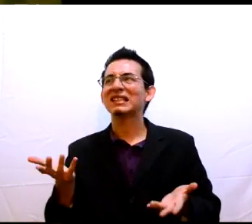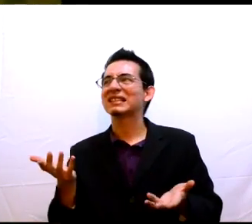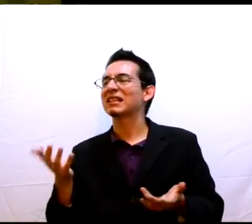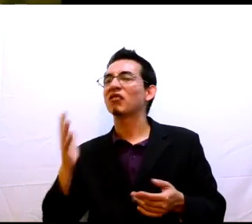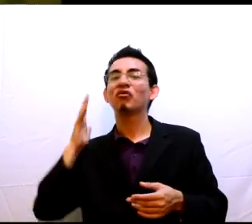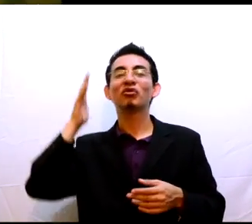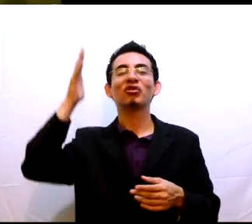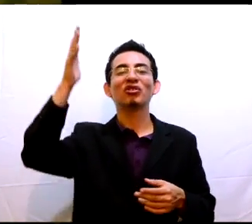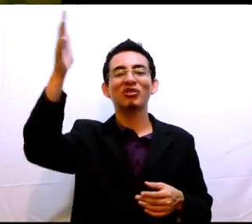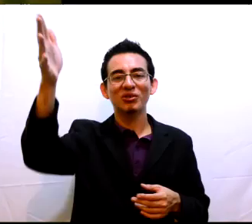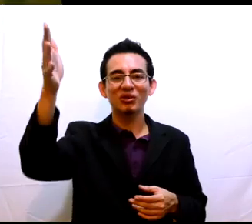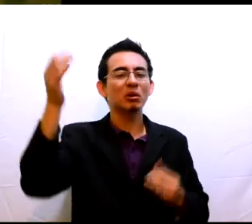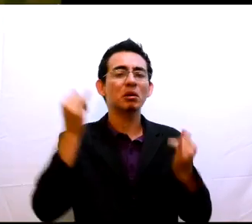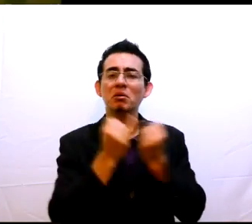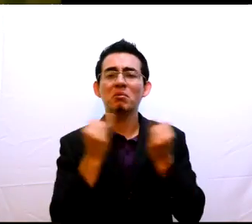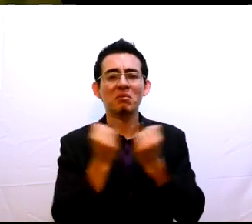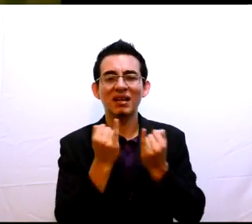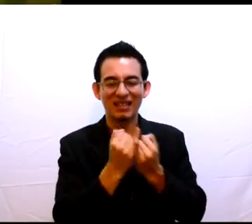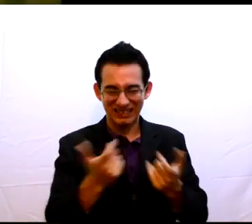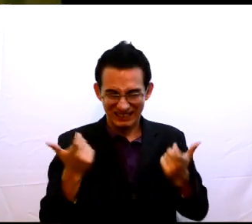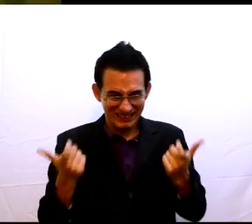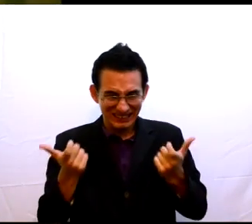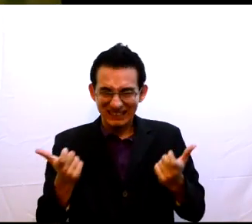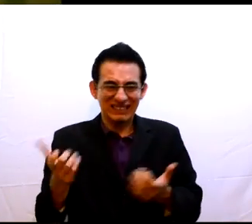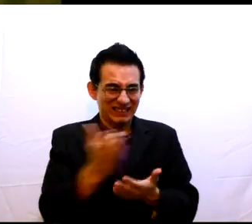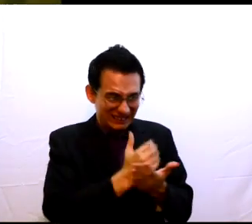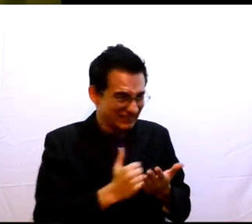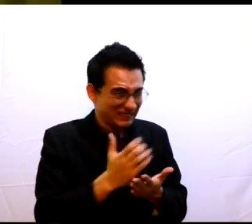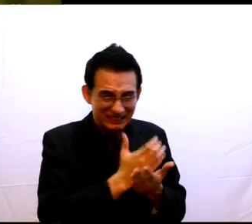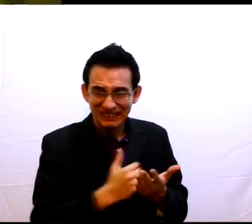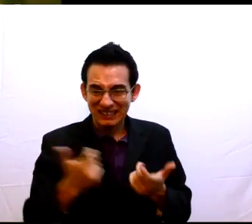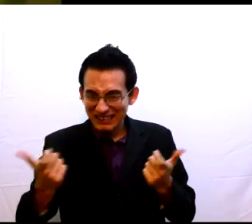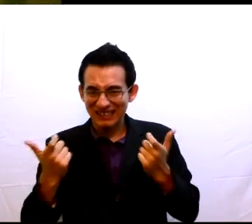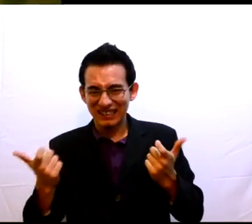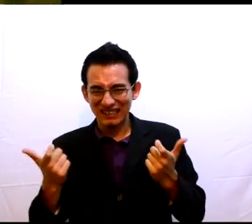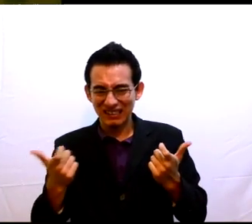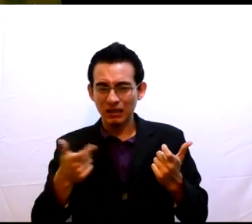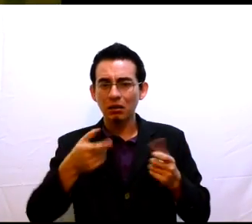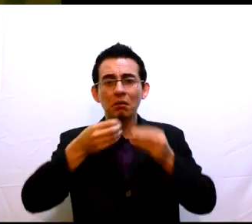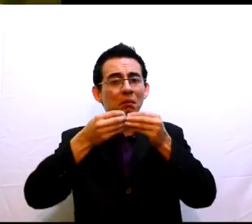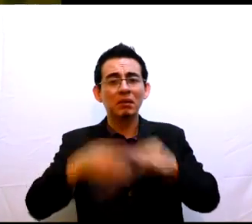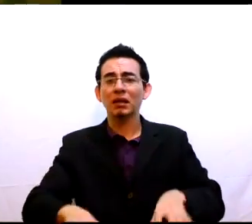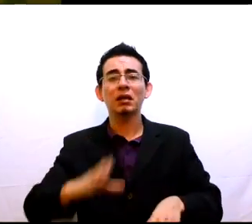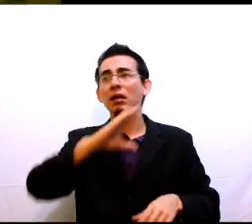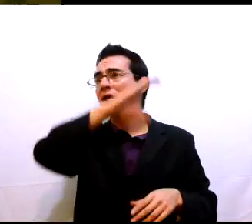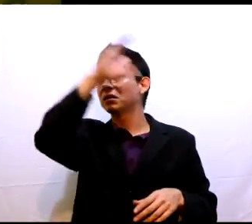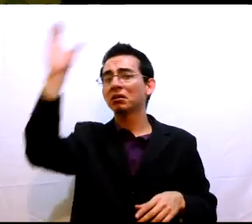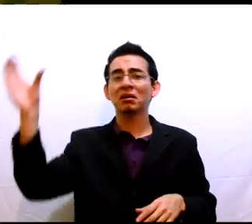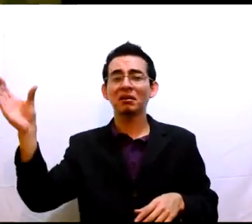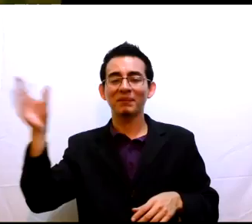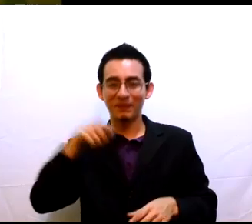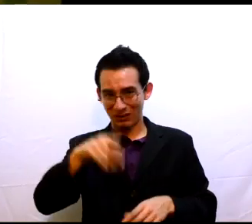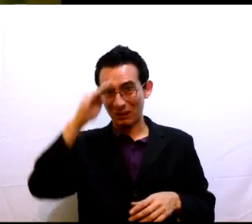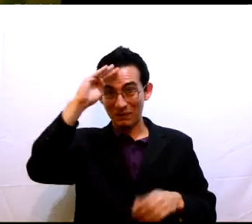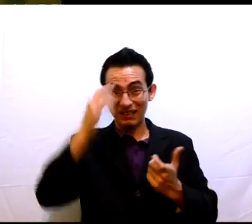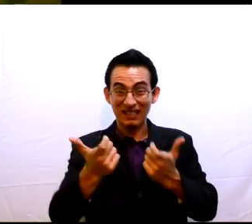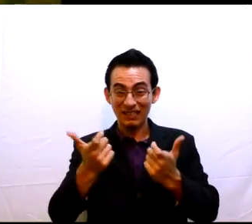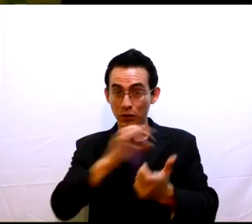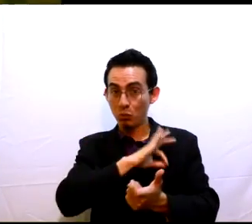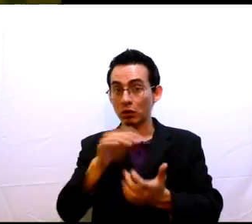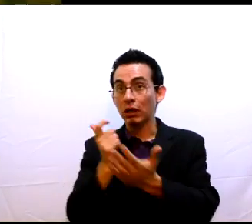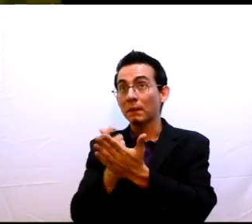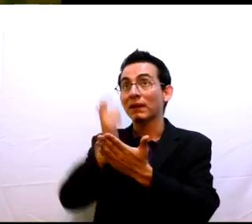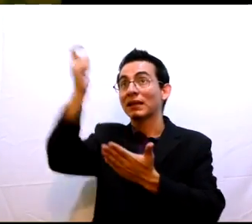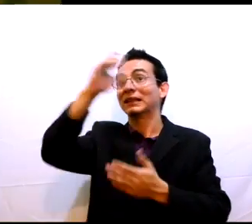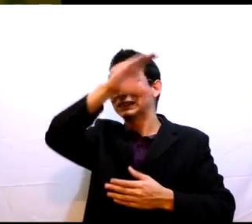la avaricia de ese hombre le impidió entrar al cielo el dinero no puede comprar la entrada del cielo están